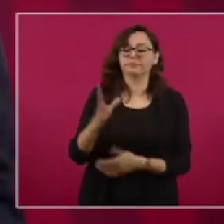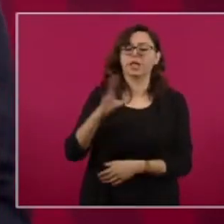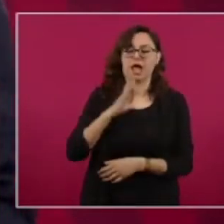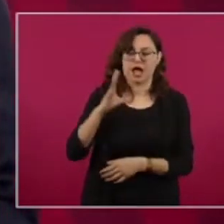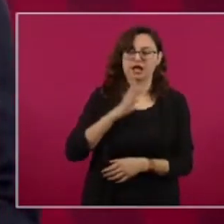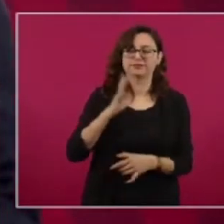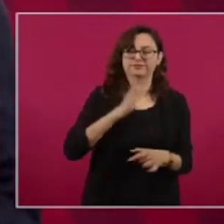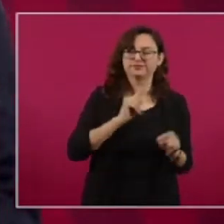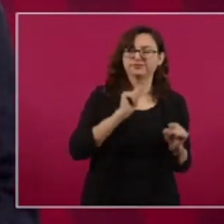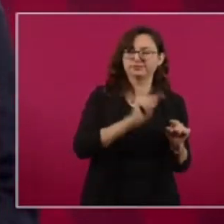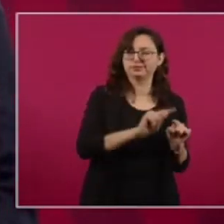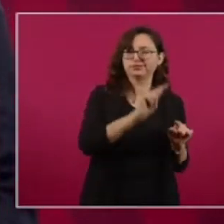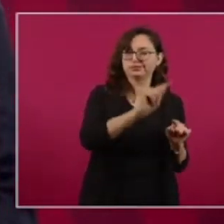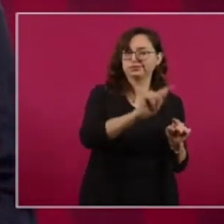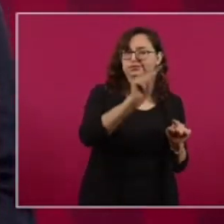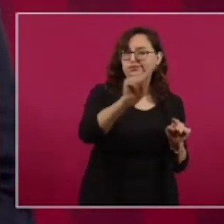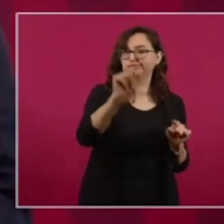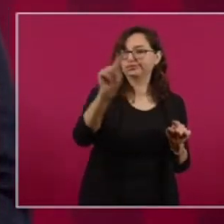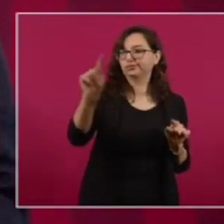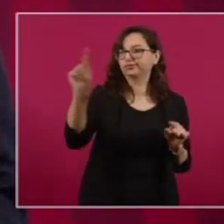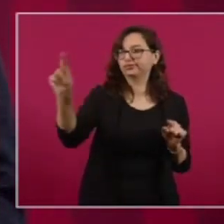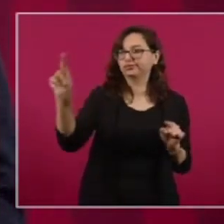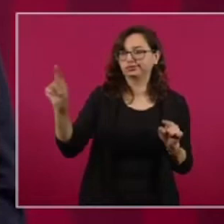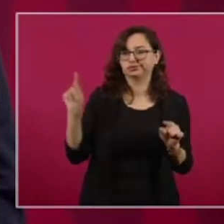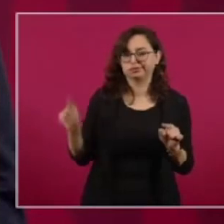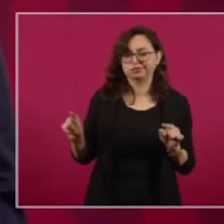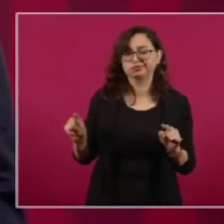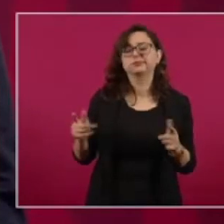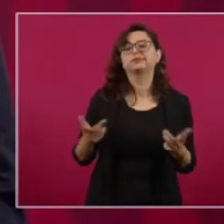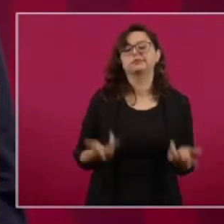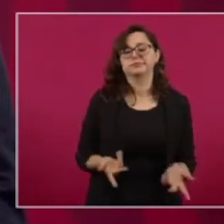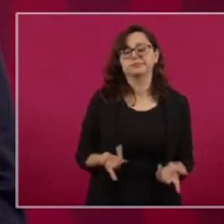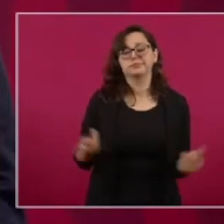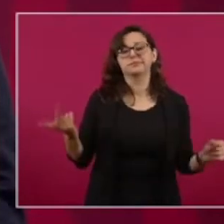que ha descompuesto bastante